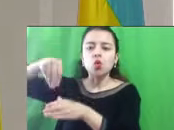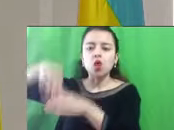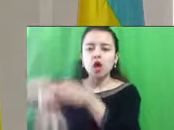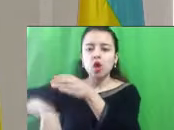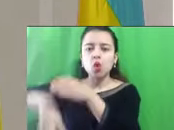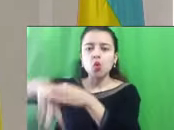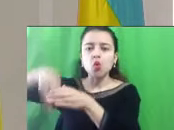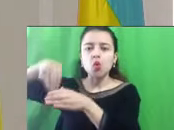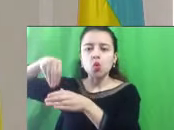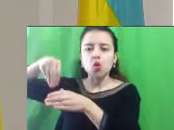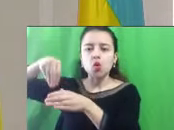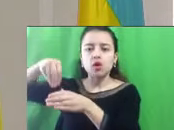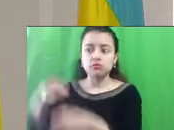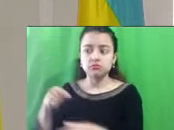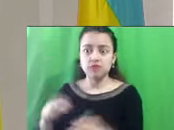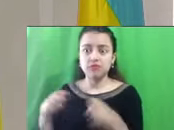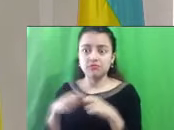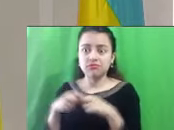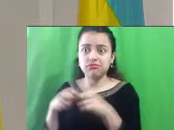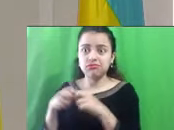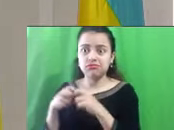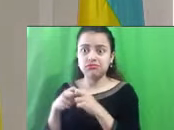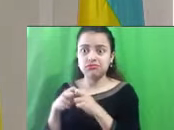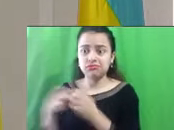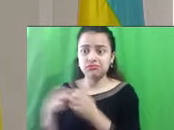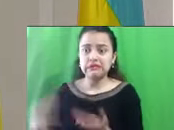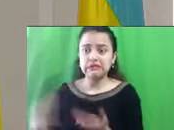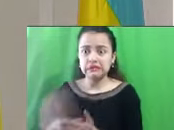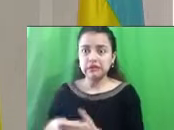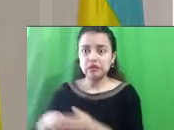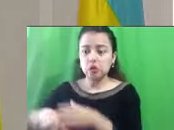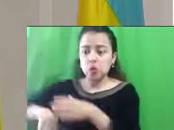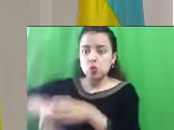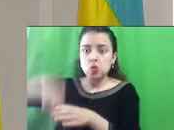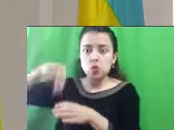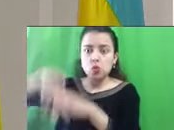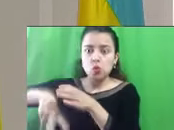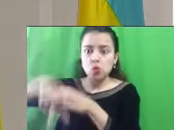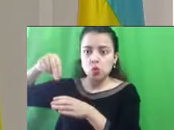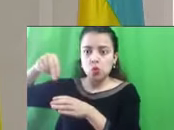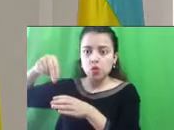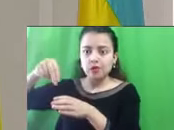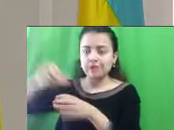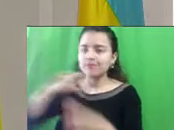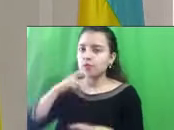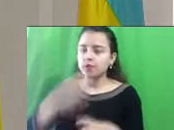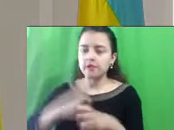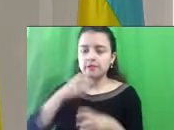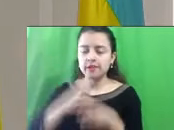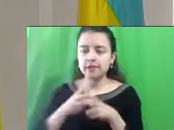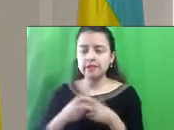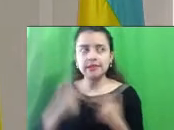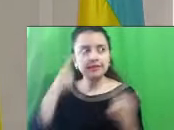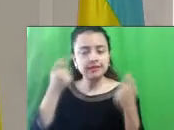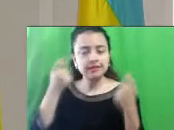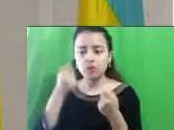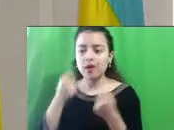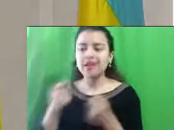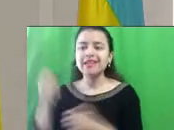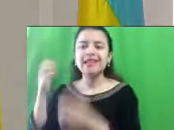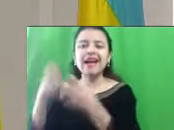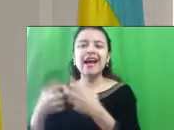toda la población facatativeña, lo que nos obligó a utilizar carro tanques con el apoyo de la gobernación, con el apoyo de la Policía Nacional,